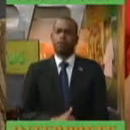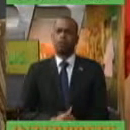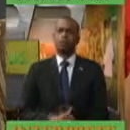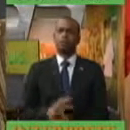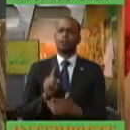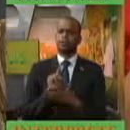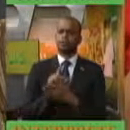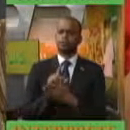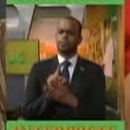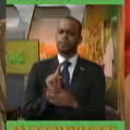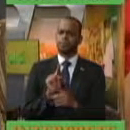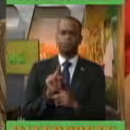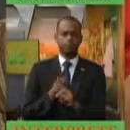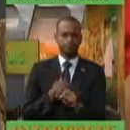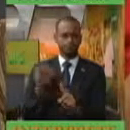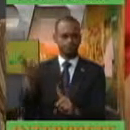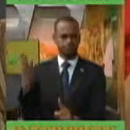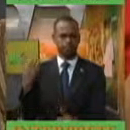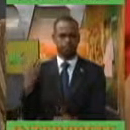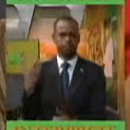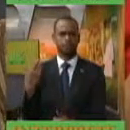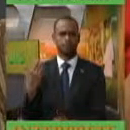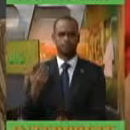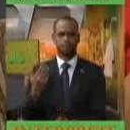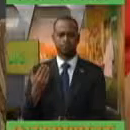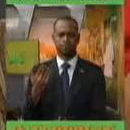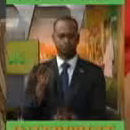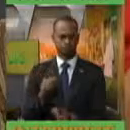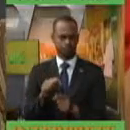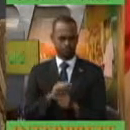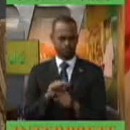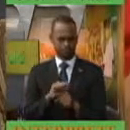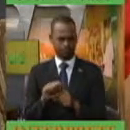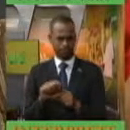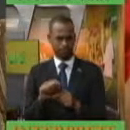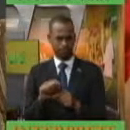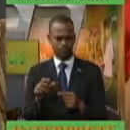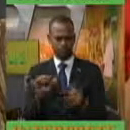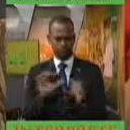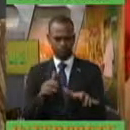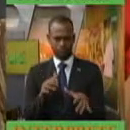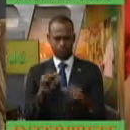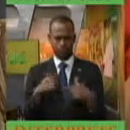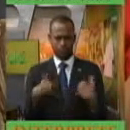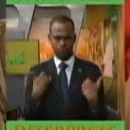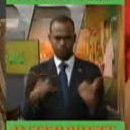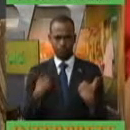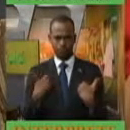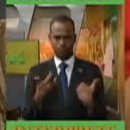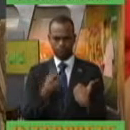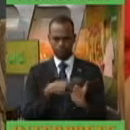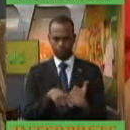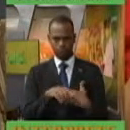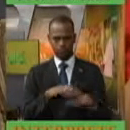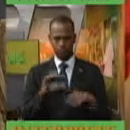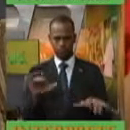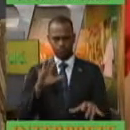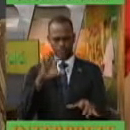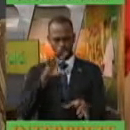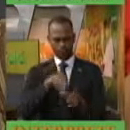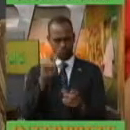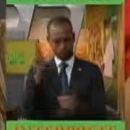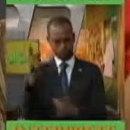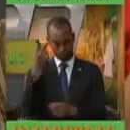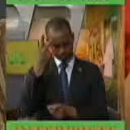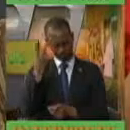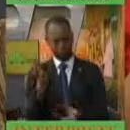El mes pasado precisamente tuvimos un pequeño taller con un grupo de jóvenes que están actualmente trabajando en política, pero